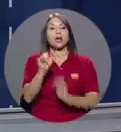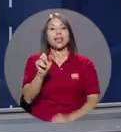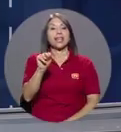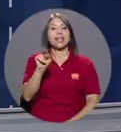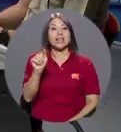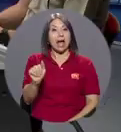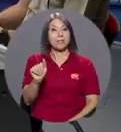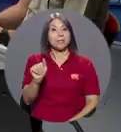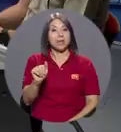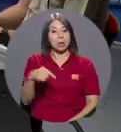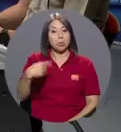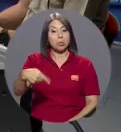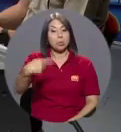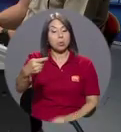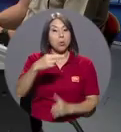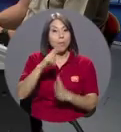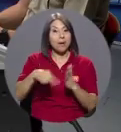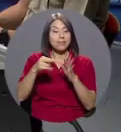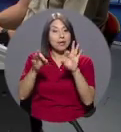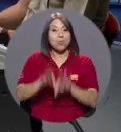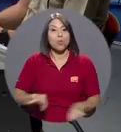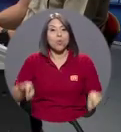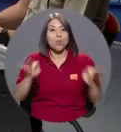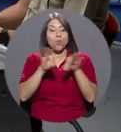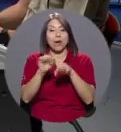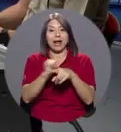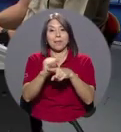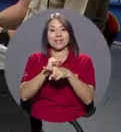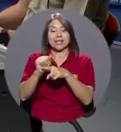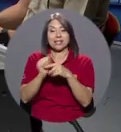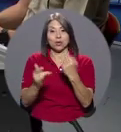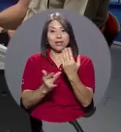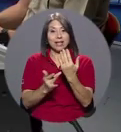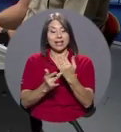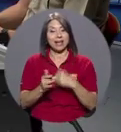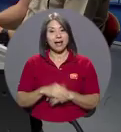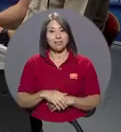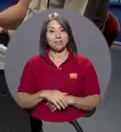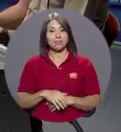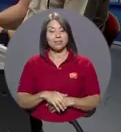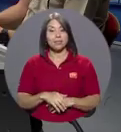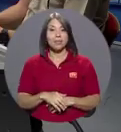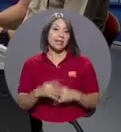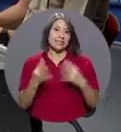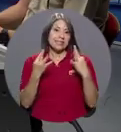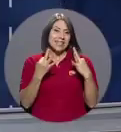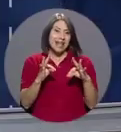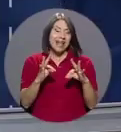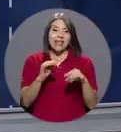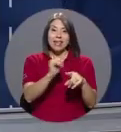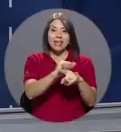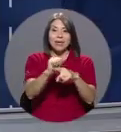en los proyectos nuevos va a tener un papel muy importante de capacitación técnica. Se les trata de dar